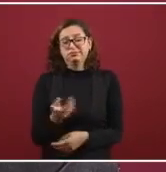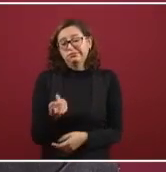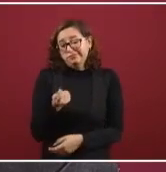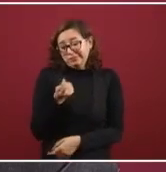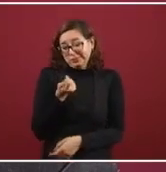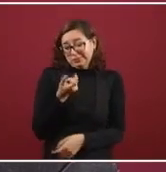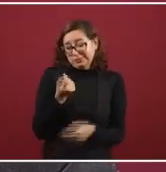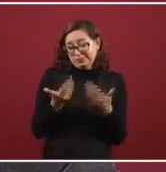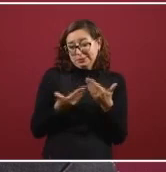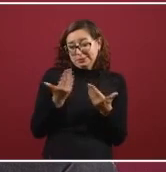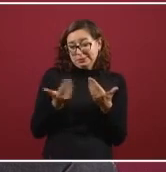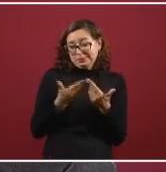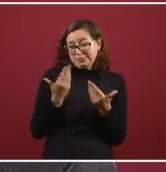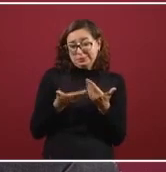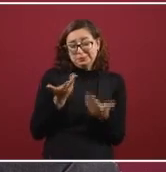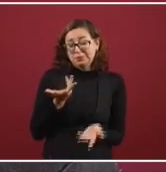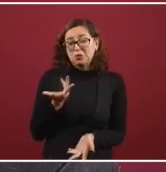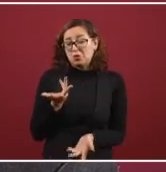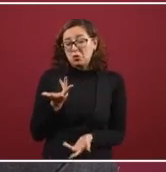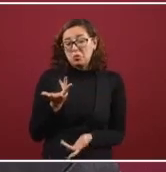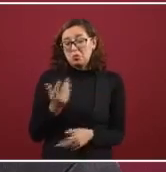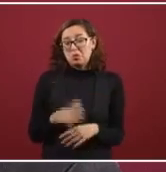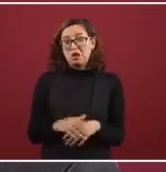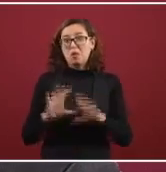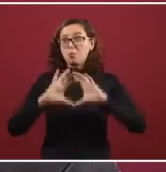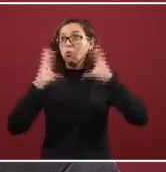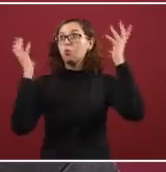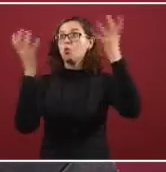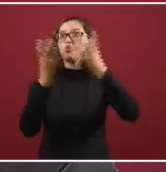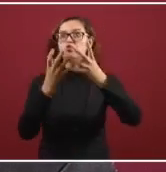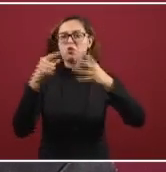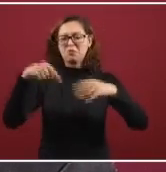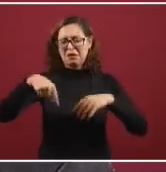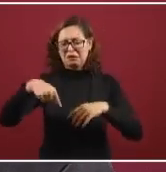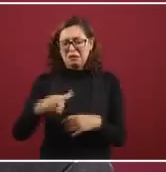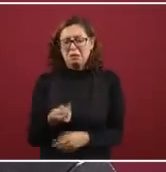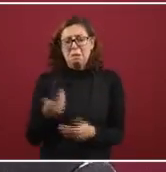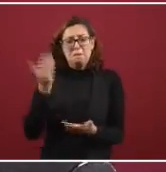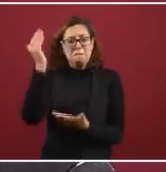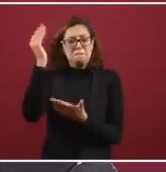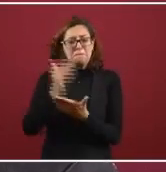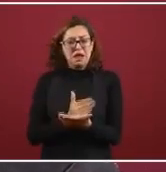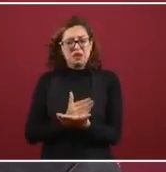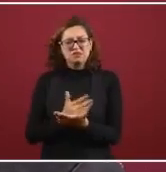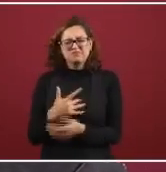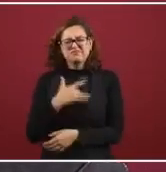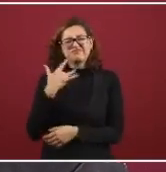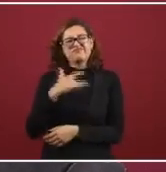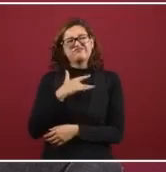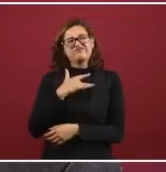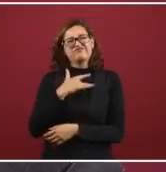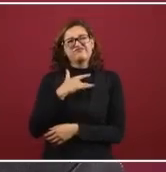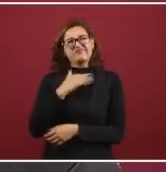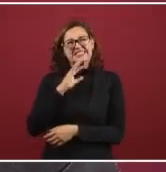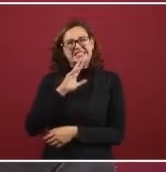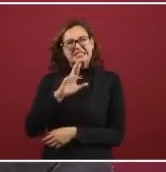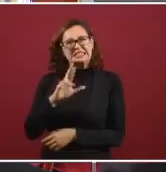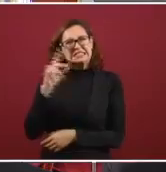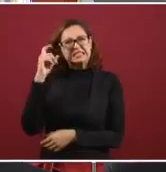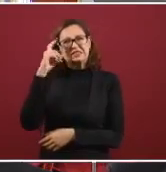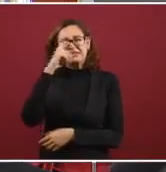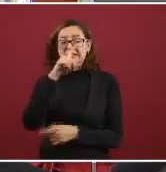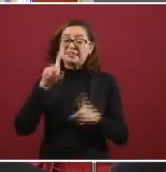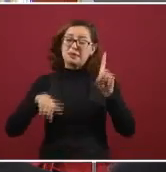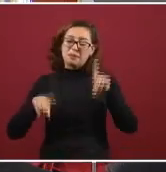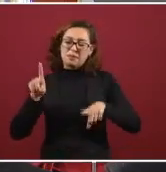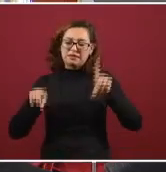Entonces, la respuesta a esa pregunta sería un poco difícil. Yo creo que es un poco subjetiva, depende de cómo lo quieras ver. Yo